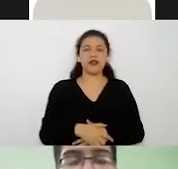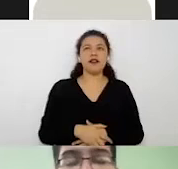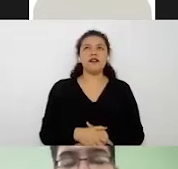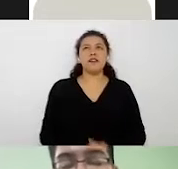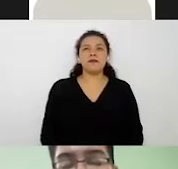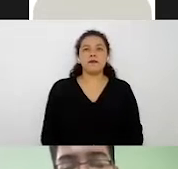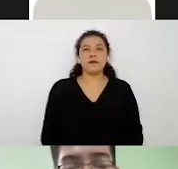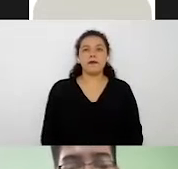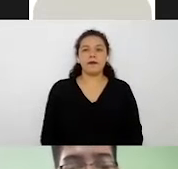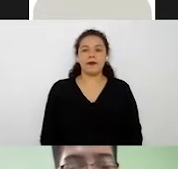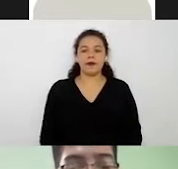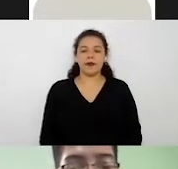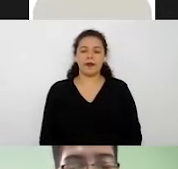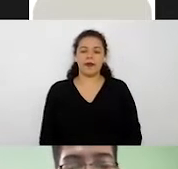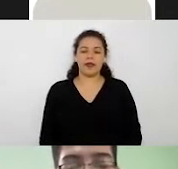que son